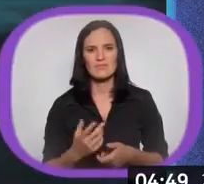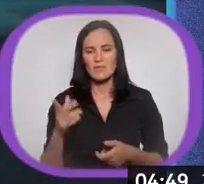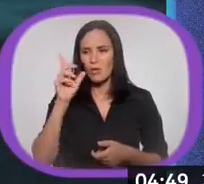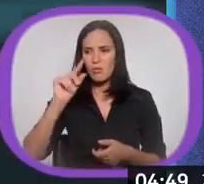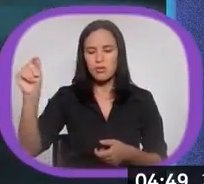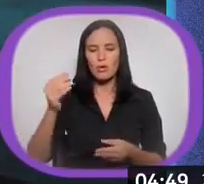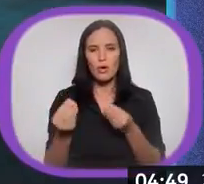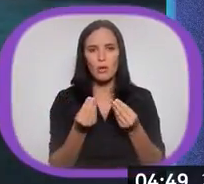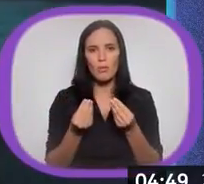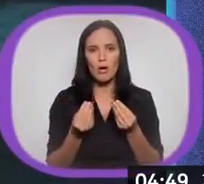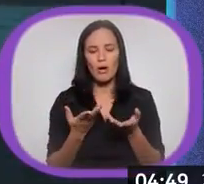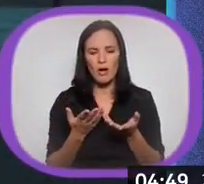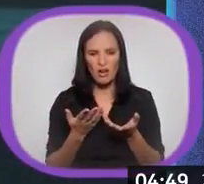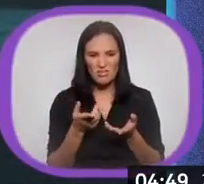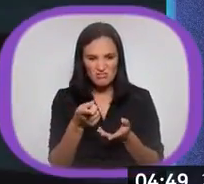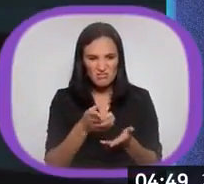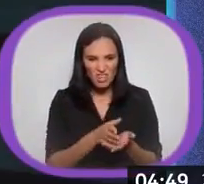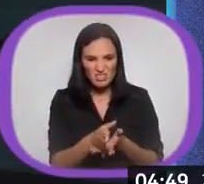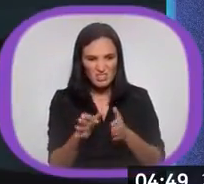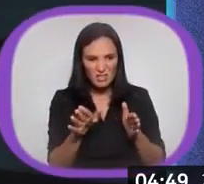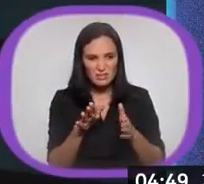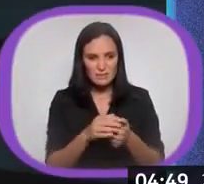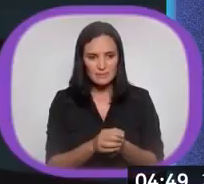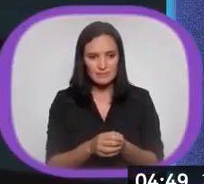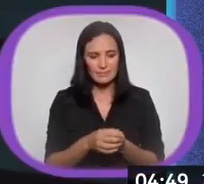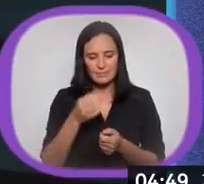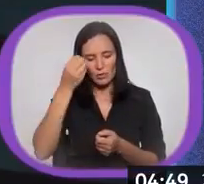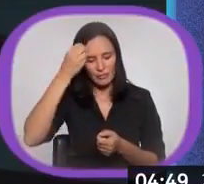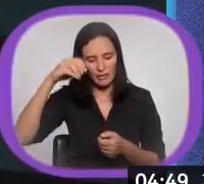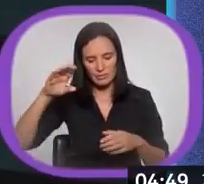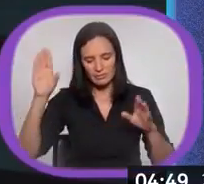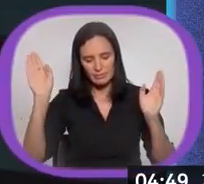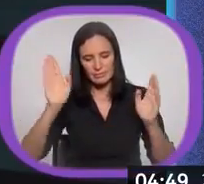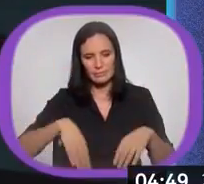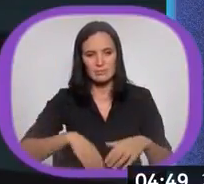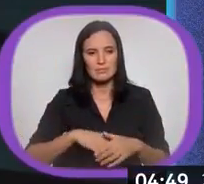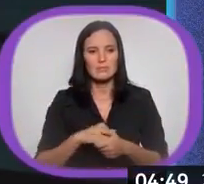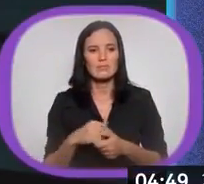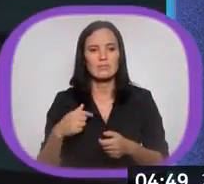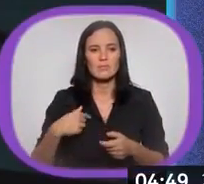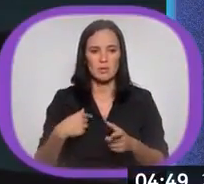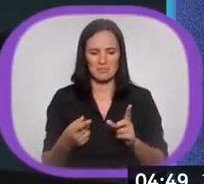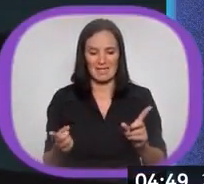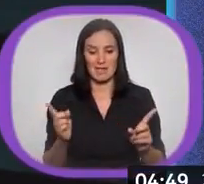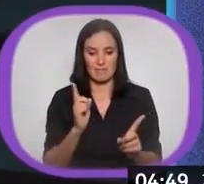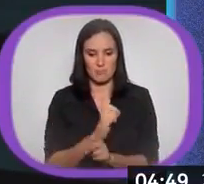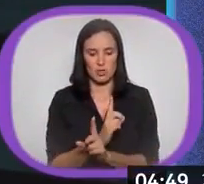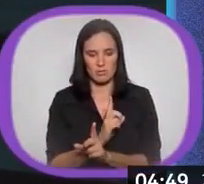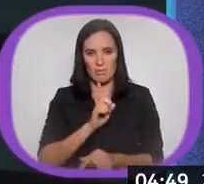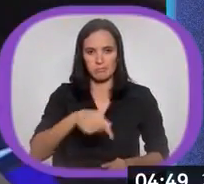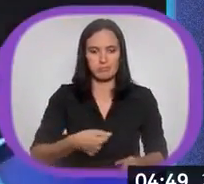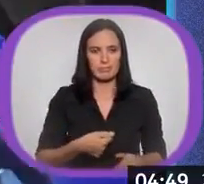¿Cómo se supone que escaparemos si sigues haciendo eso? Olviden el sigilo. Me he